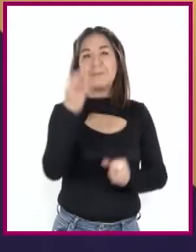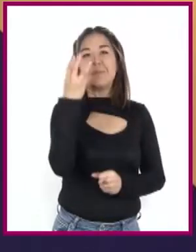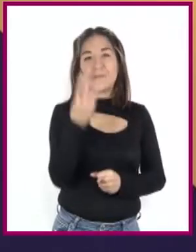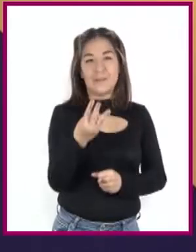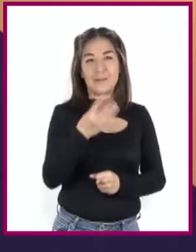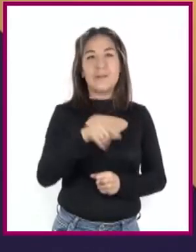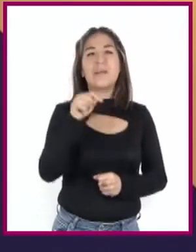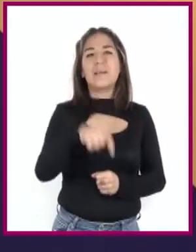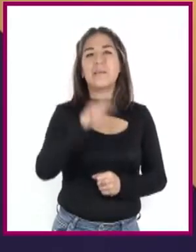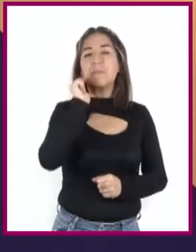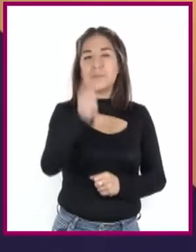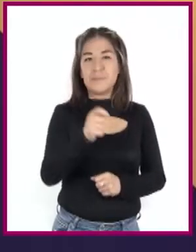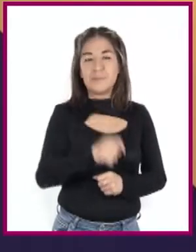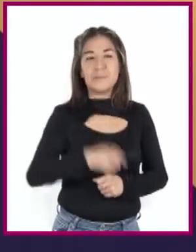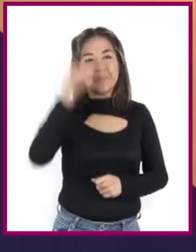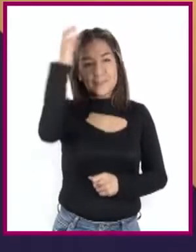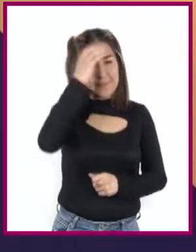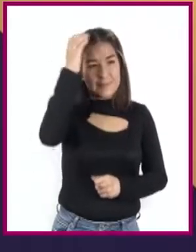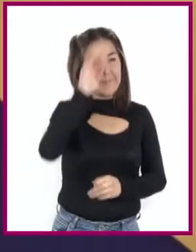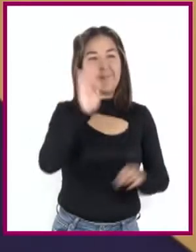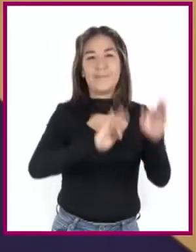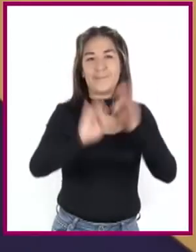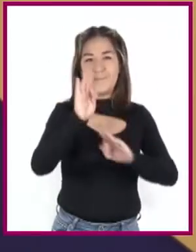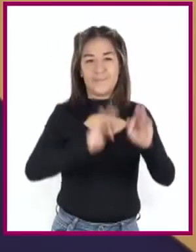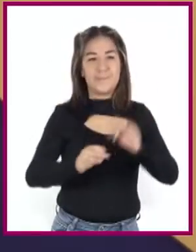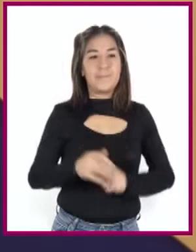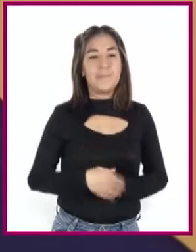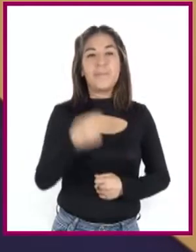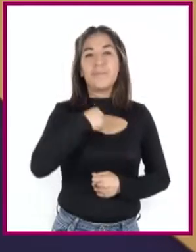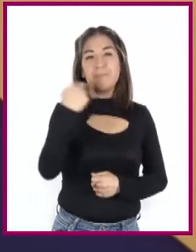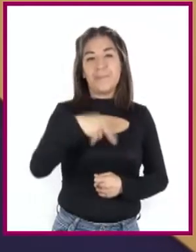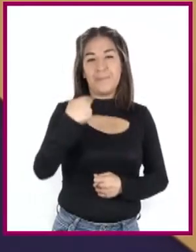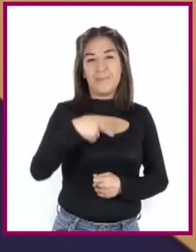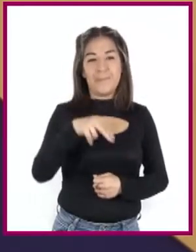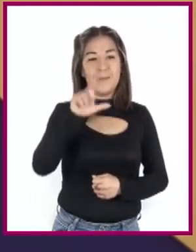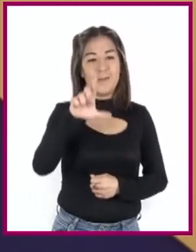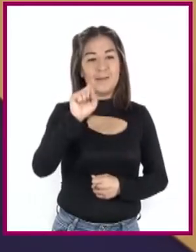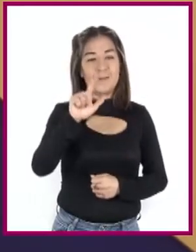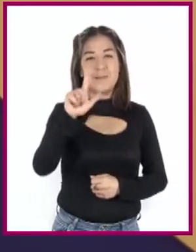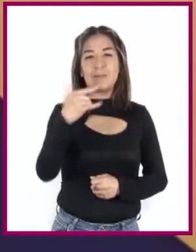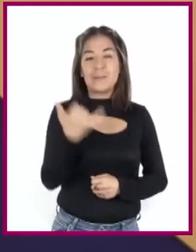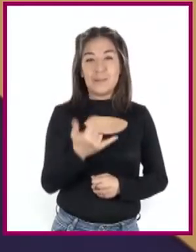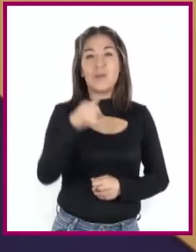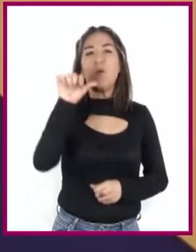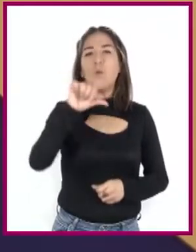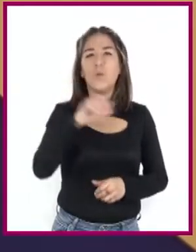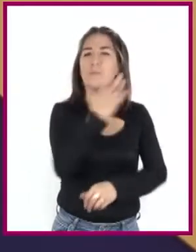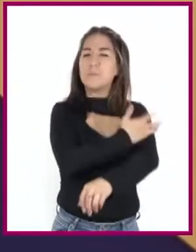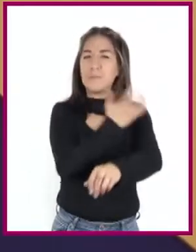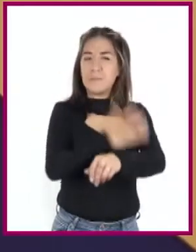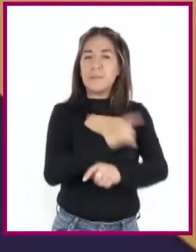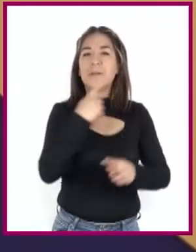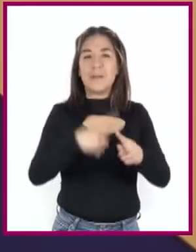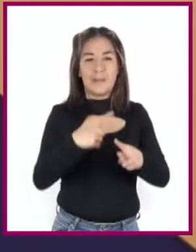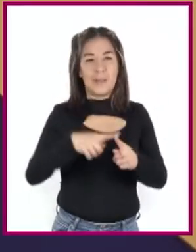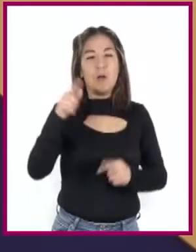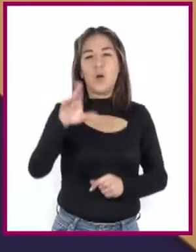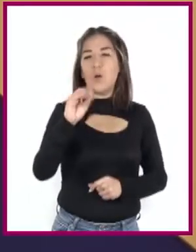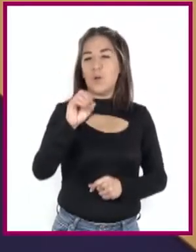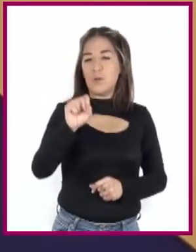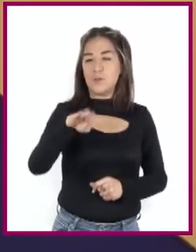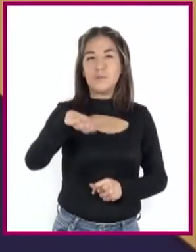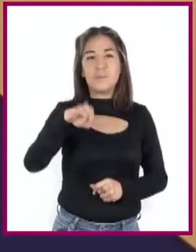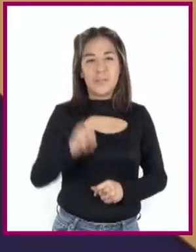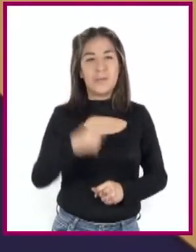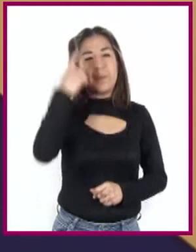3 en la asignatura de Ciencias Física. Mi nombre es Leslie Mendívil y en esta ocasión nos acompaña el maestro Cosme Fragoso,